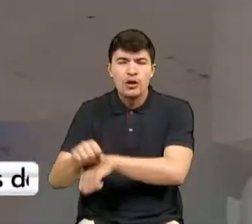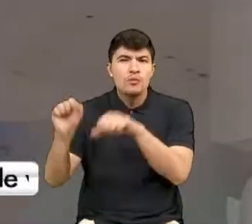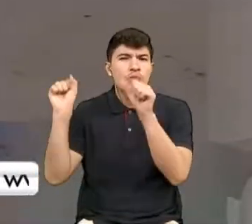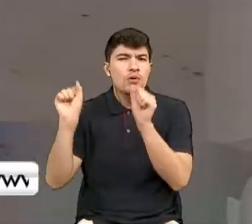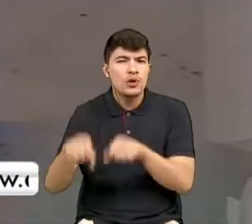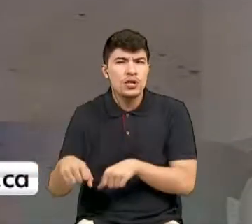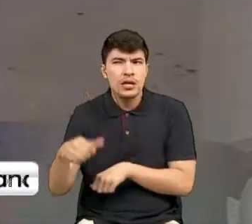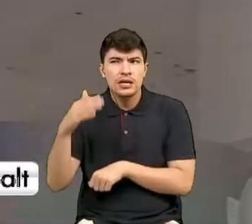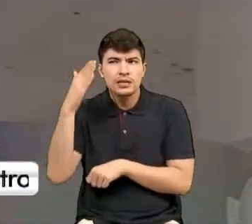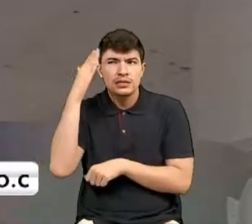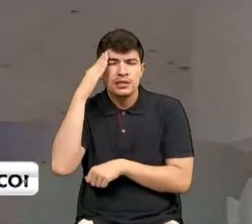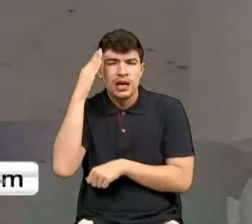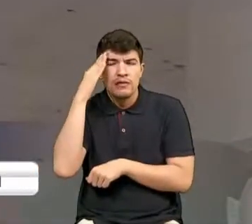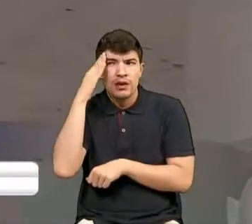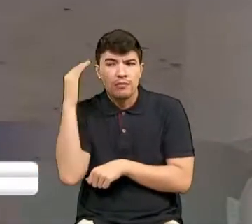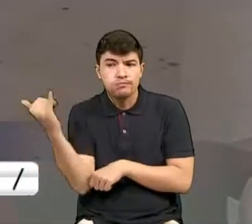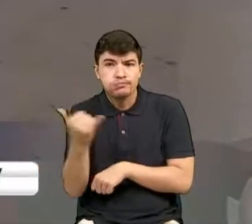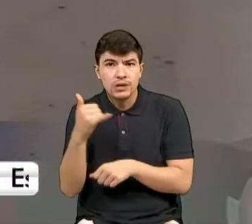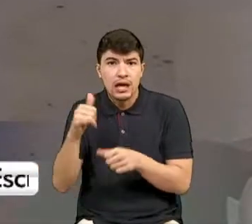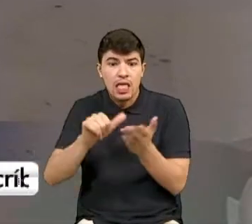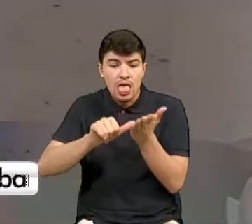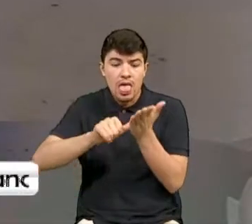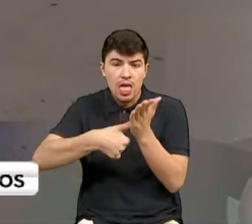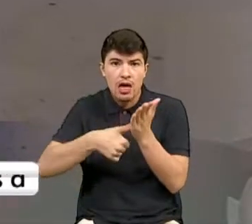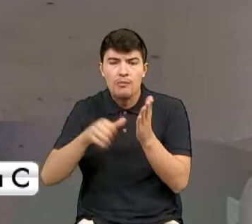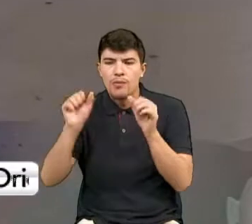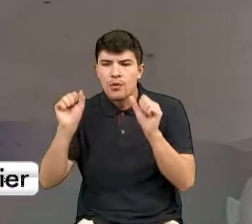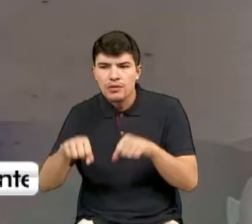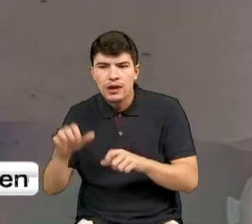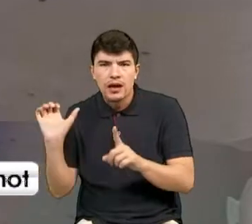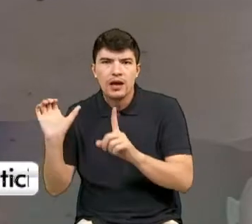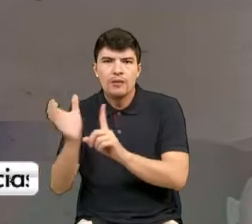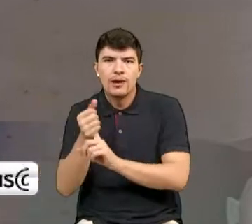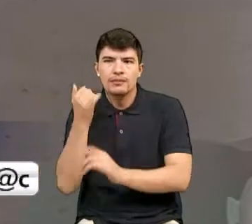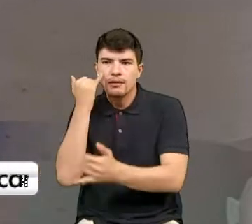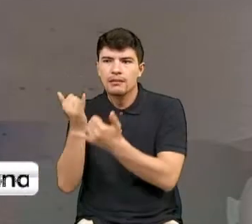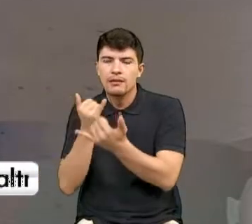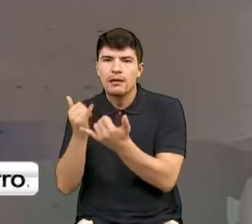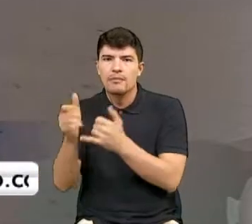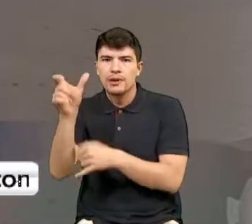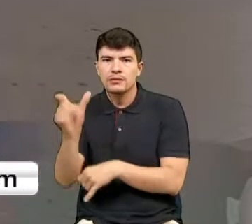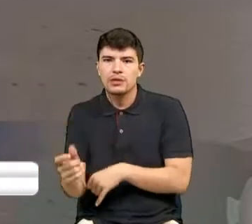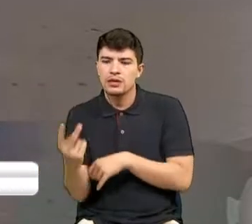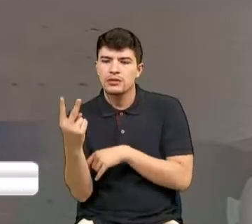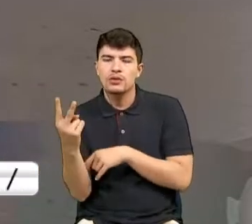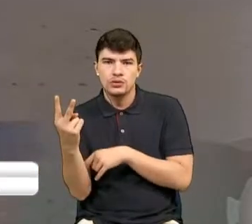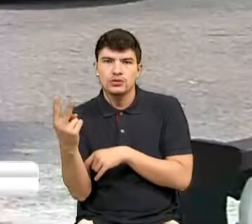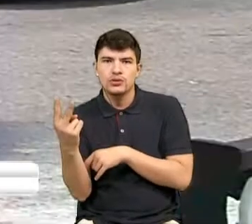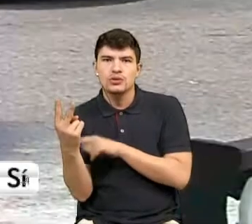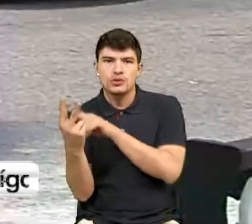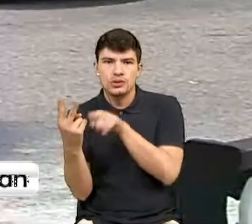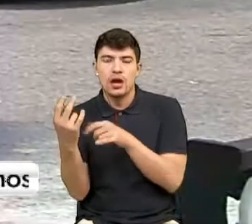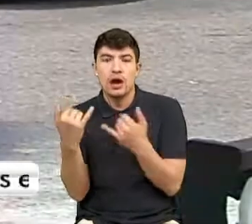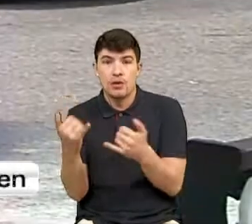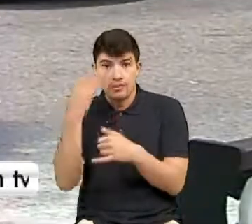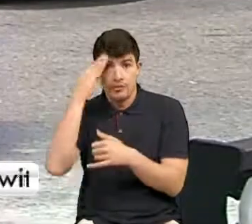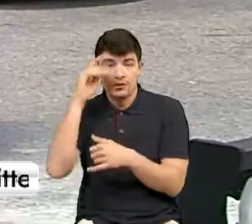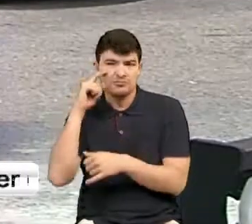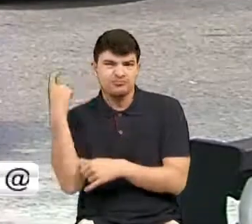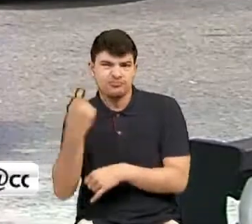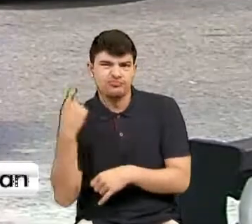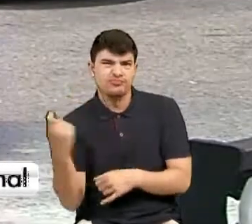establecer si habría huellas para poder dar con la identidad de las dos personas que están buscando en ese momento la